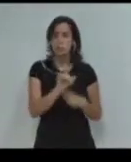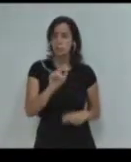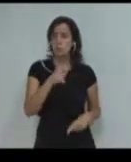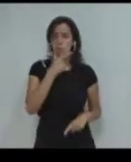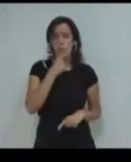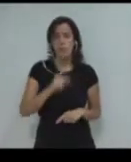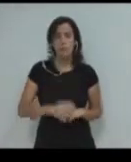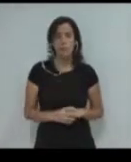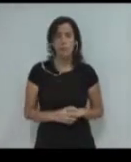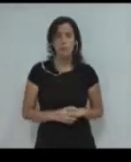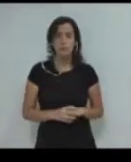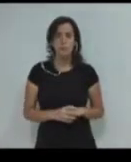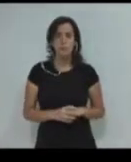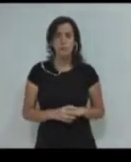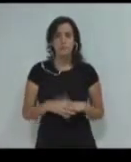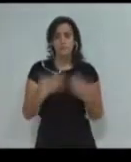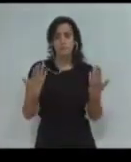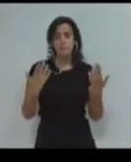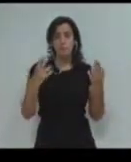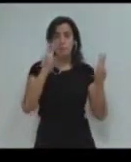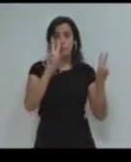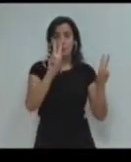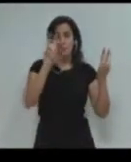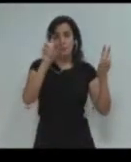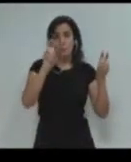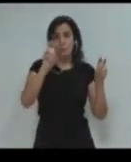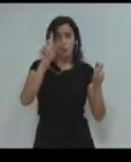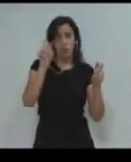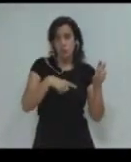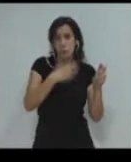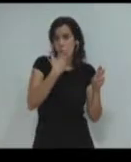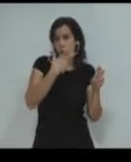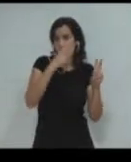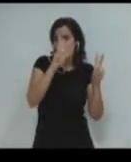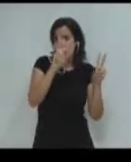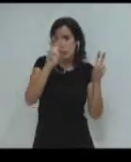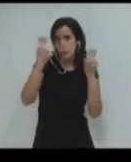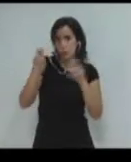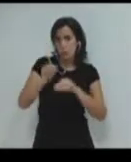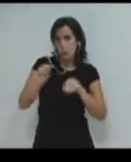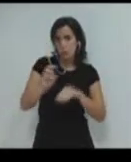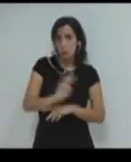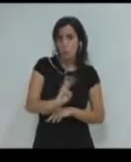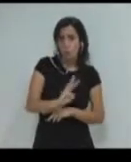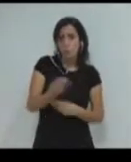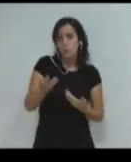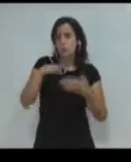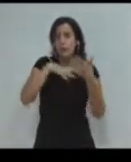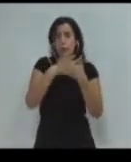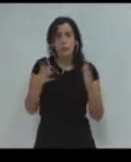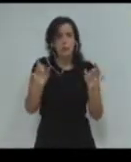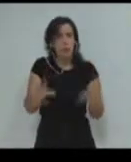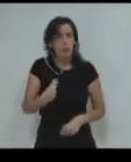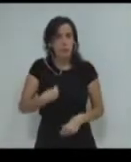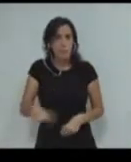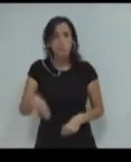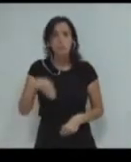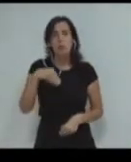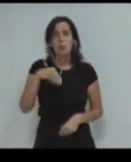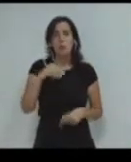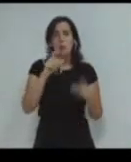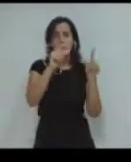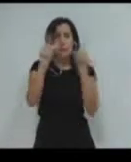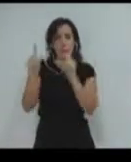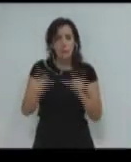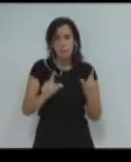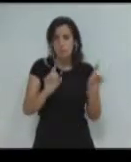sí. Los títulos, todos conocemos los títulos del Word. Sí. Pues lo mismo con tablas, lo mismo con viñetas. No